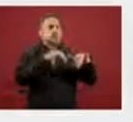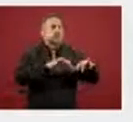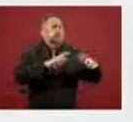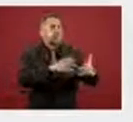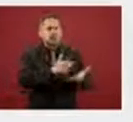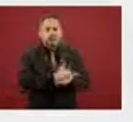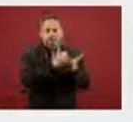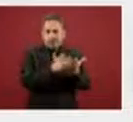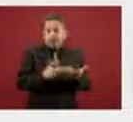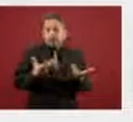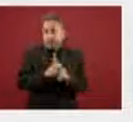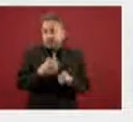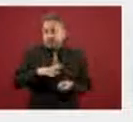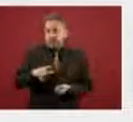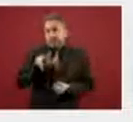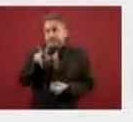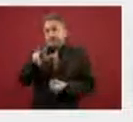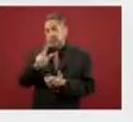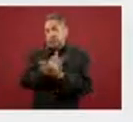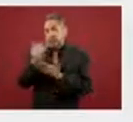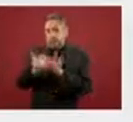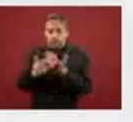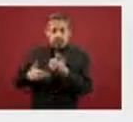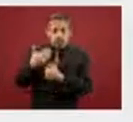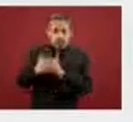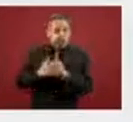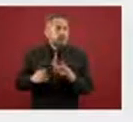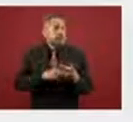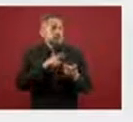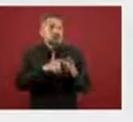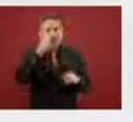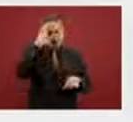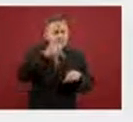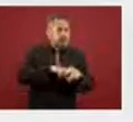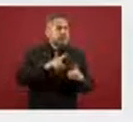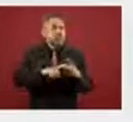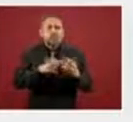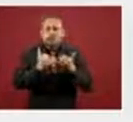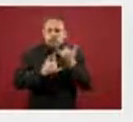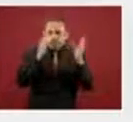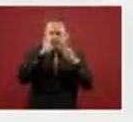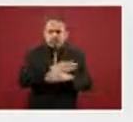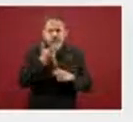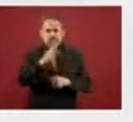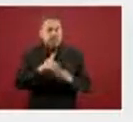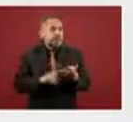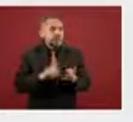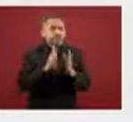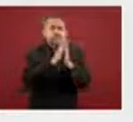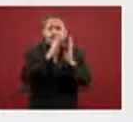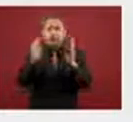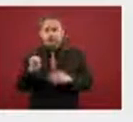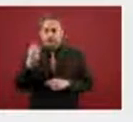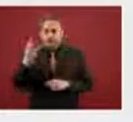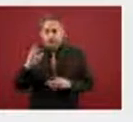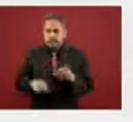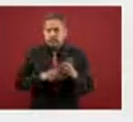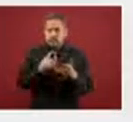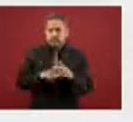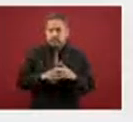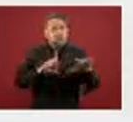proyectos en proceso de conclusión, centros culturales y recreativos, 10, bibliotecas, 3, unidades